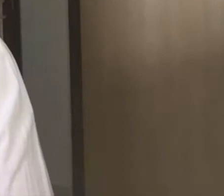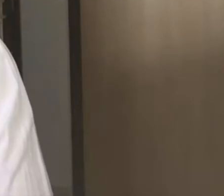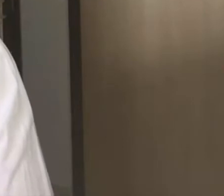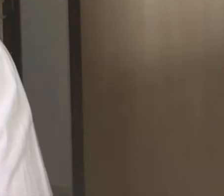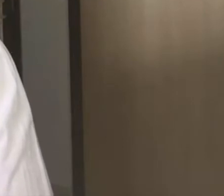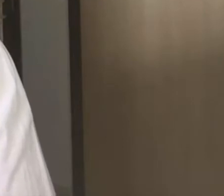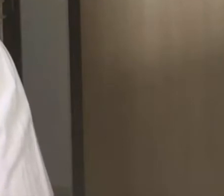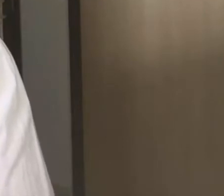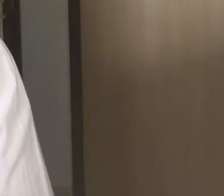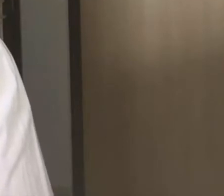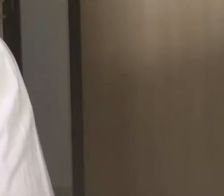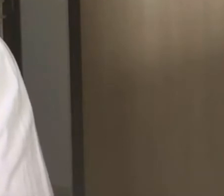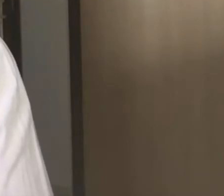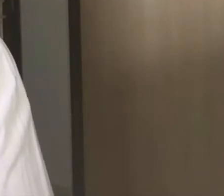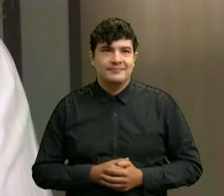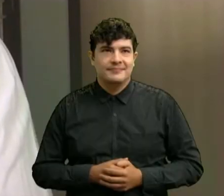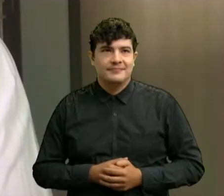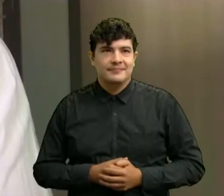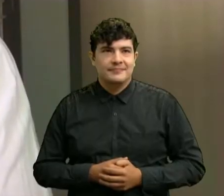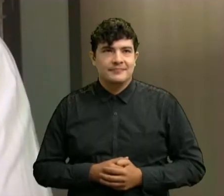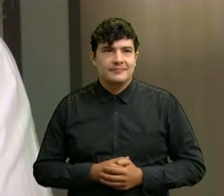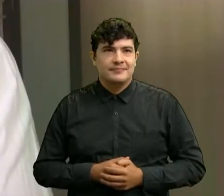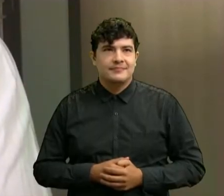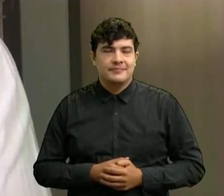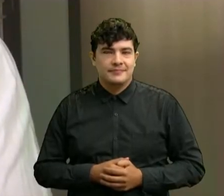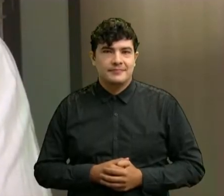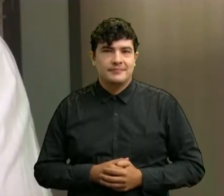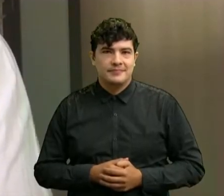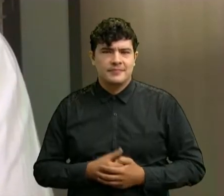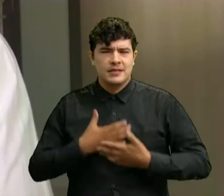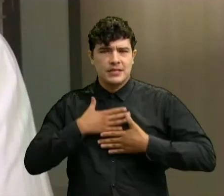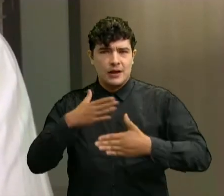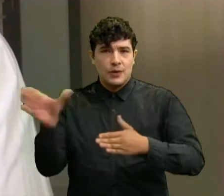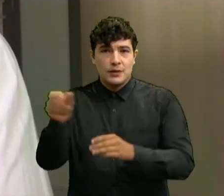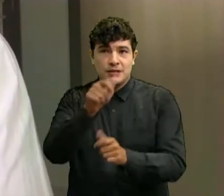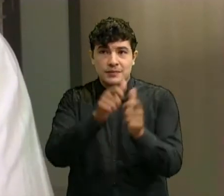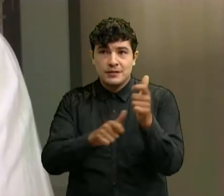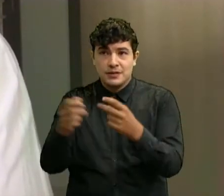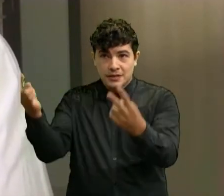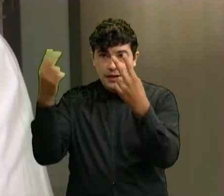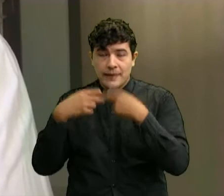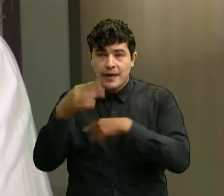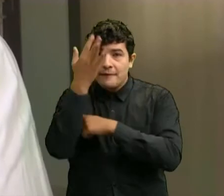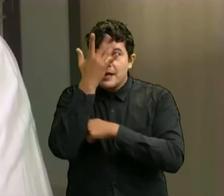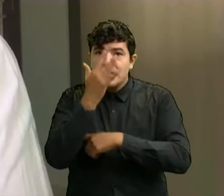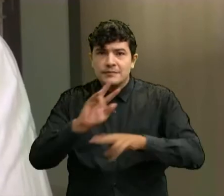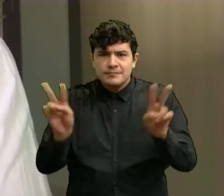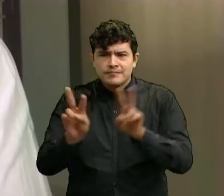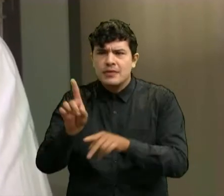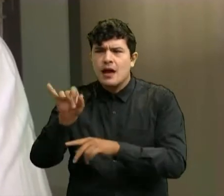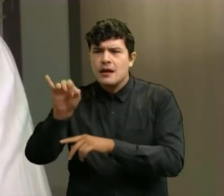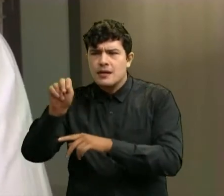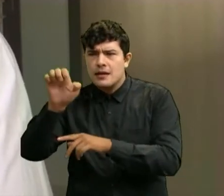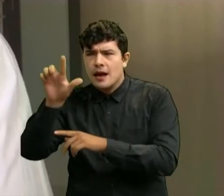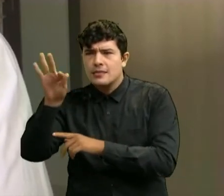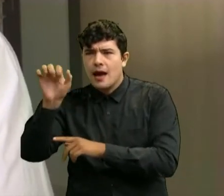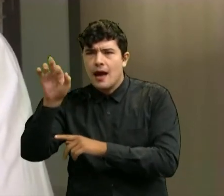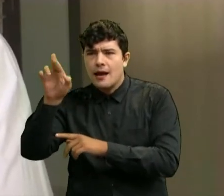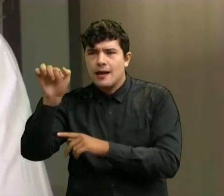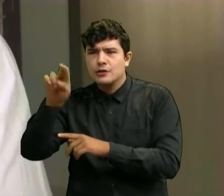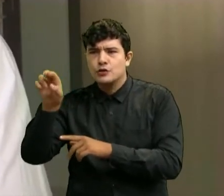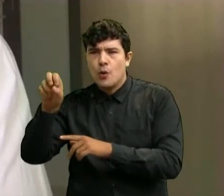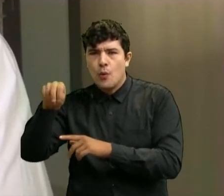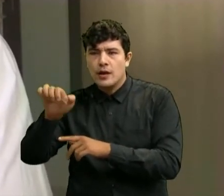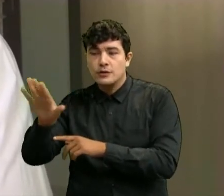Bueno, seguimos saludando a nuestros televidentes conectados a través de Facebook Live. Tenemos a Daniel Tarazona, nos dice,